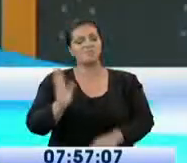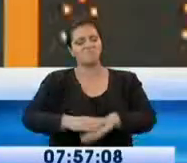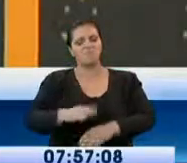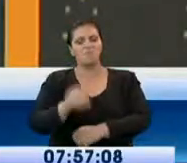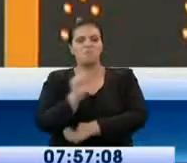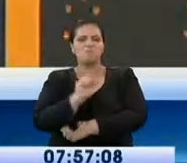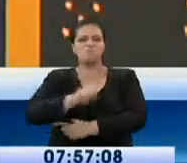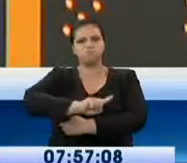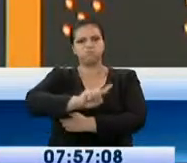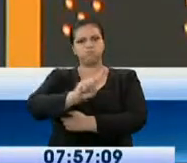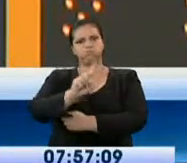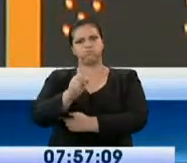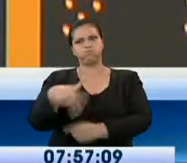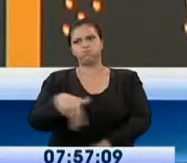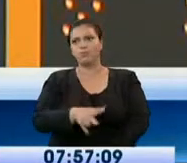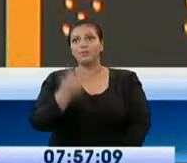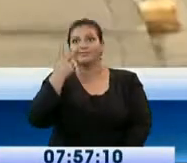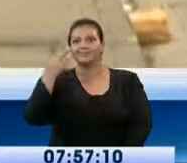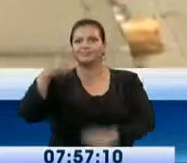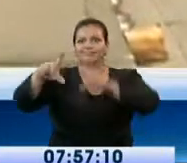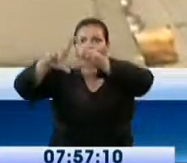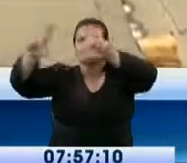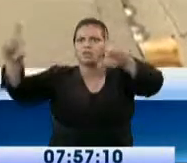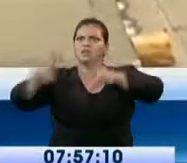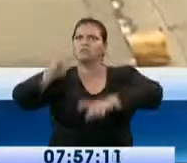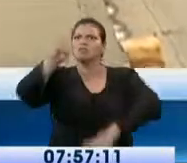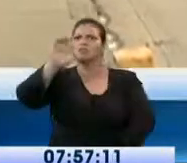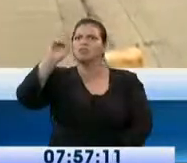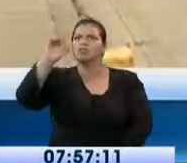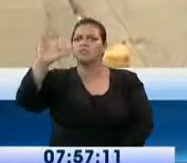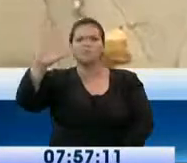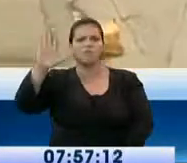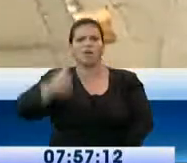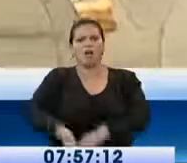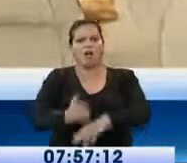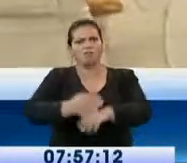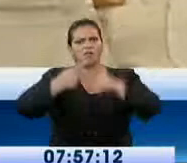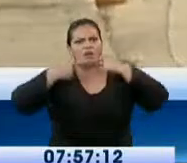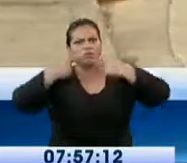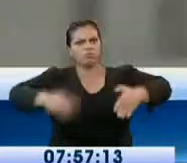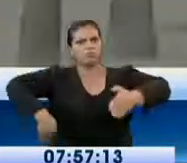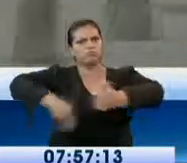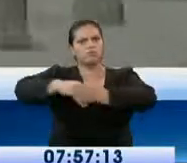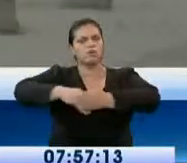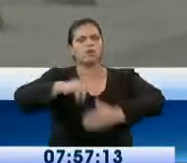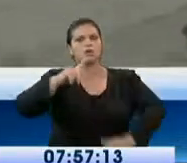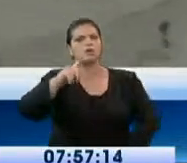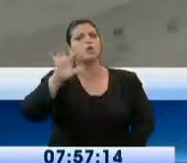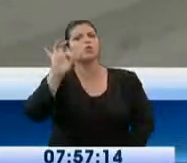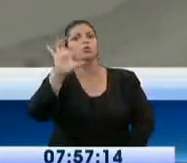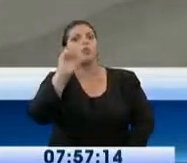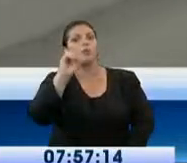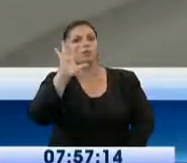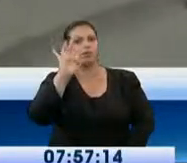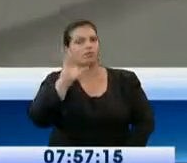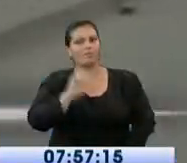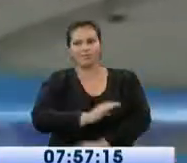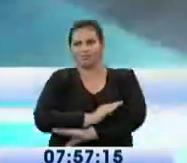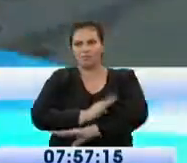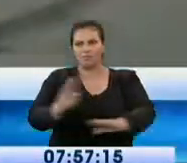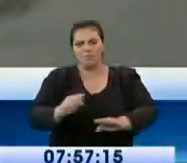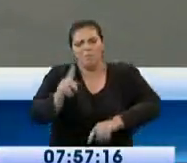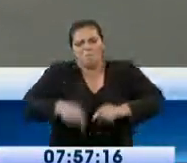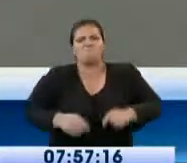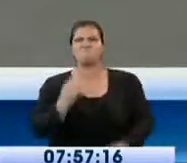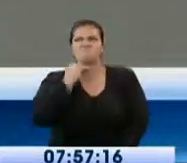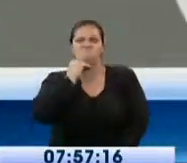hasta 105 kilómetros, pese a que el límite es de 90 en el carril central. Sin embargo, la imprudencia de los peatones